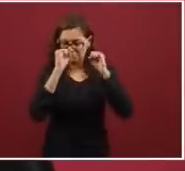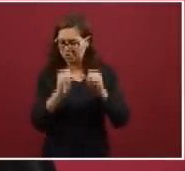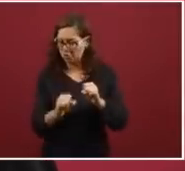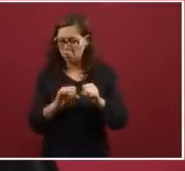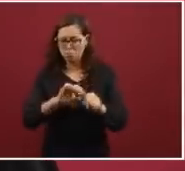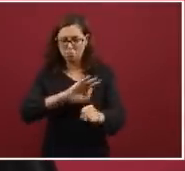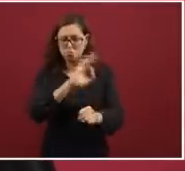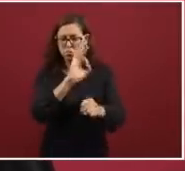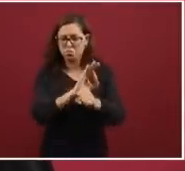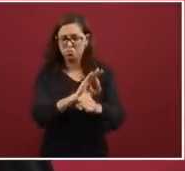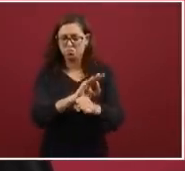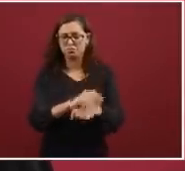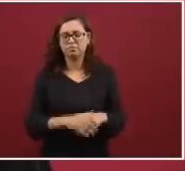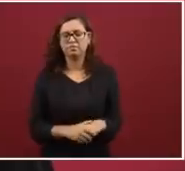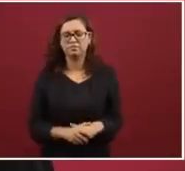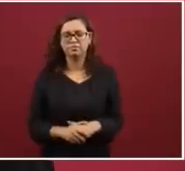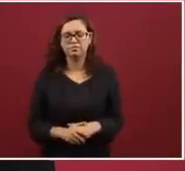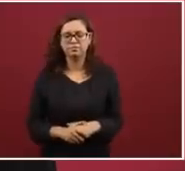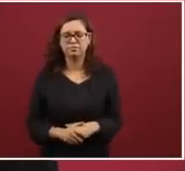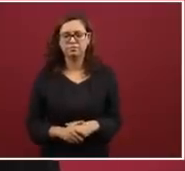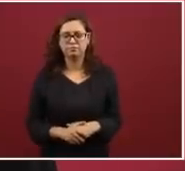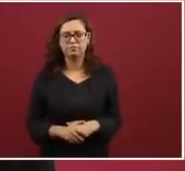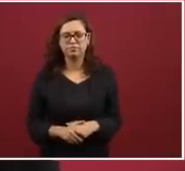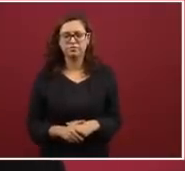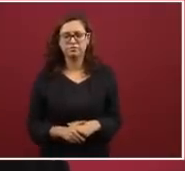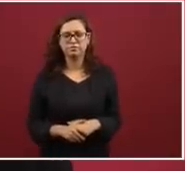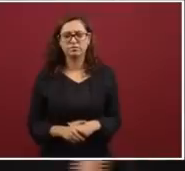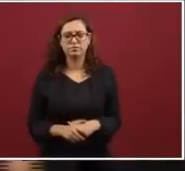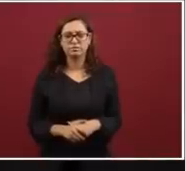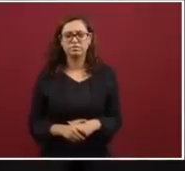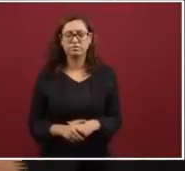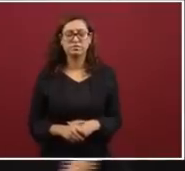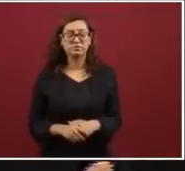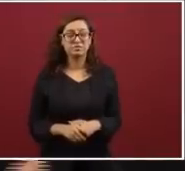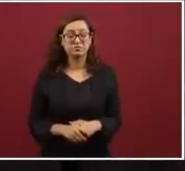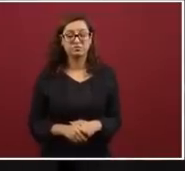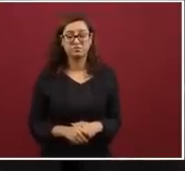siempre, hasta en los casos de mayor